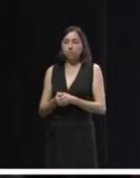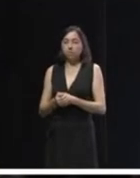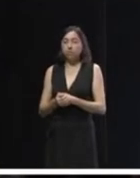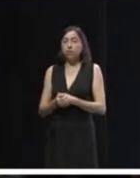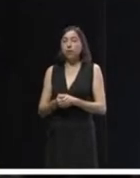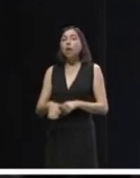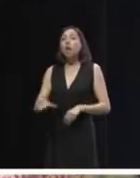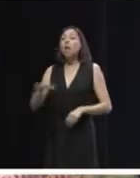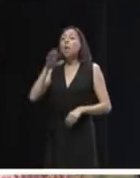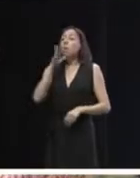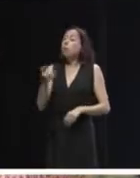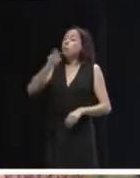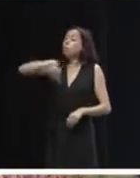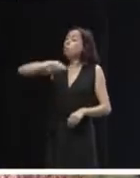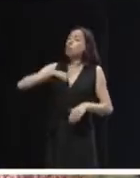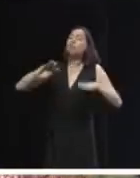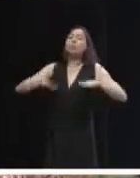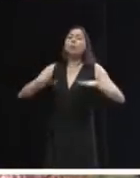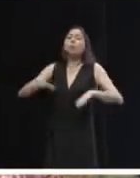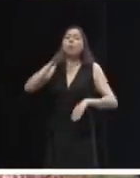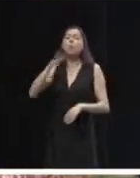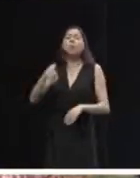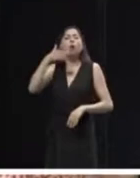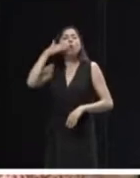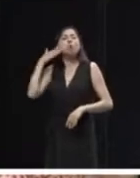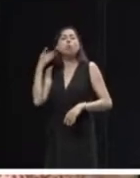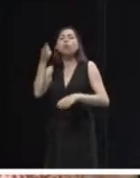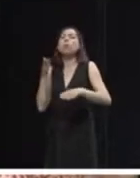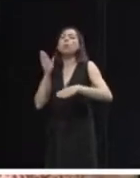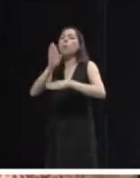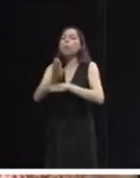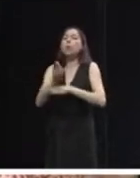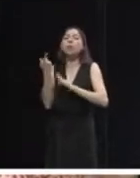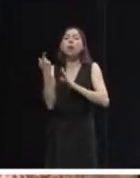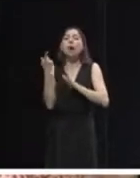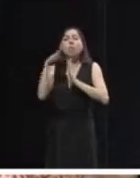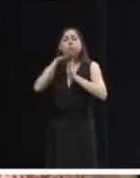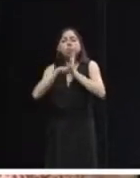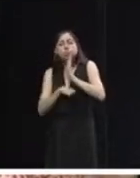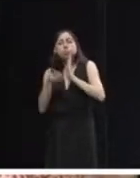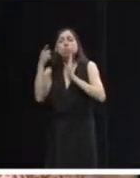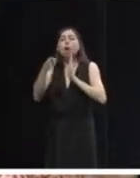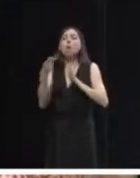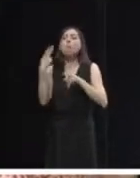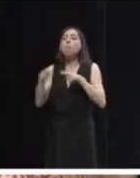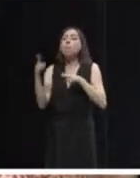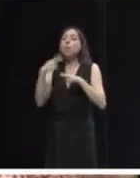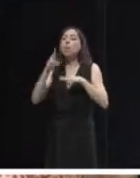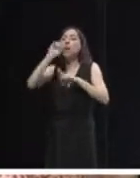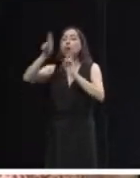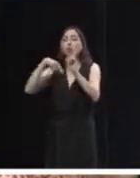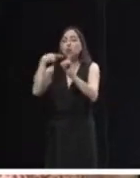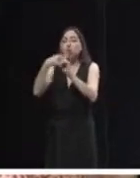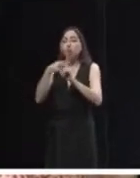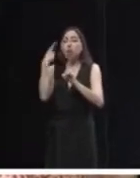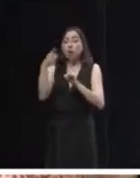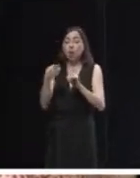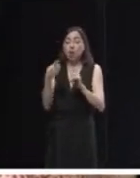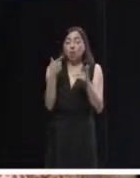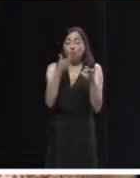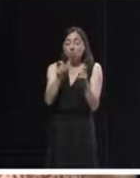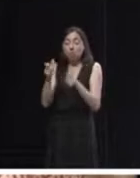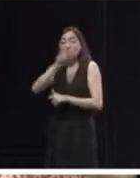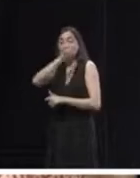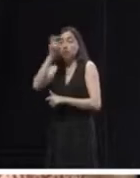por eso estamos aquí, porque tenemos orgullo de una propuesta programática, política, de Sumar, de la unidad y diversidad de la izquierda, que va a